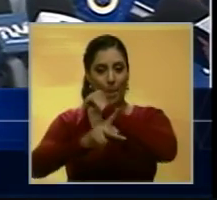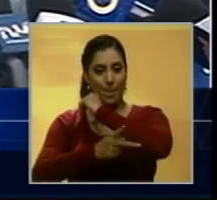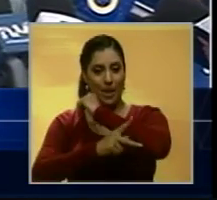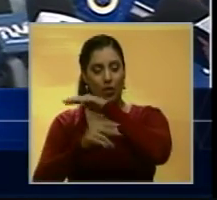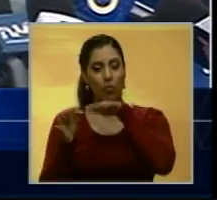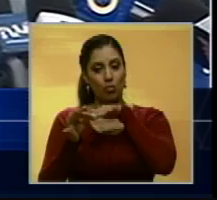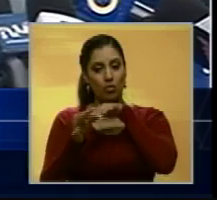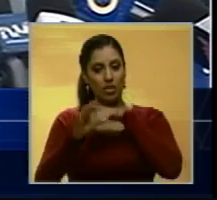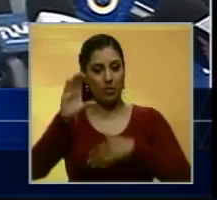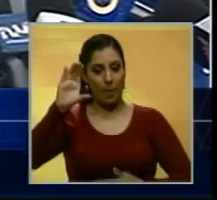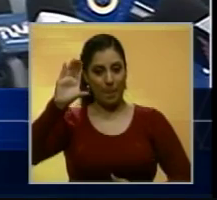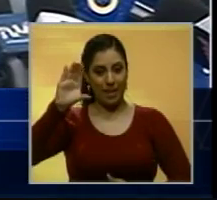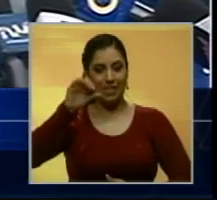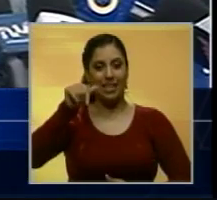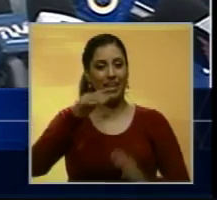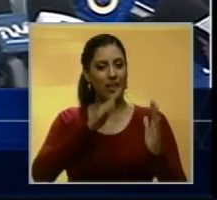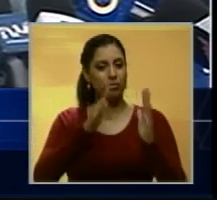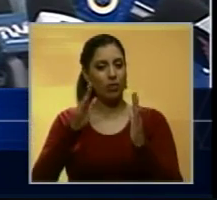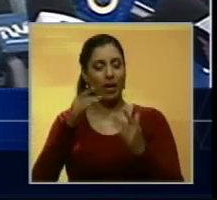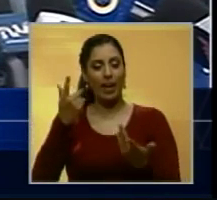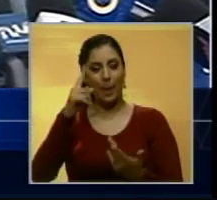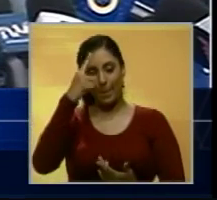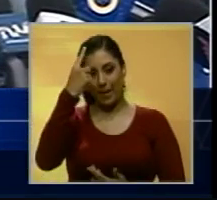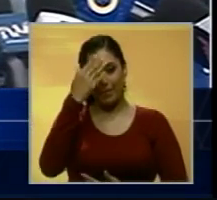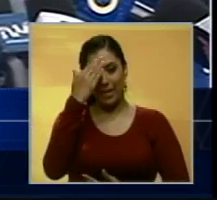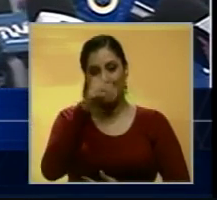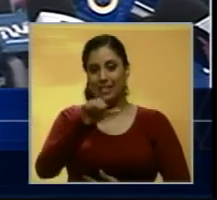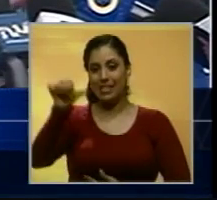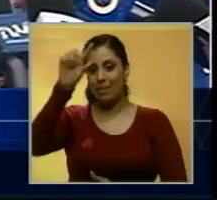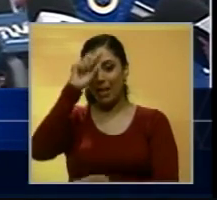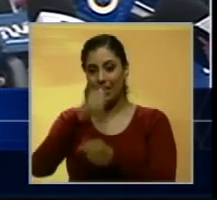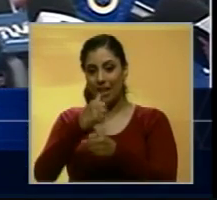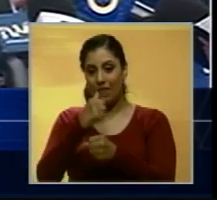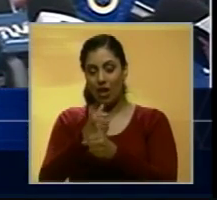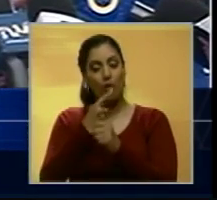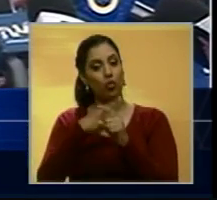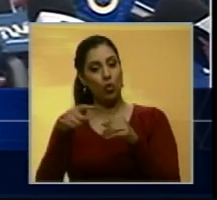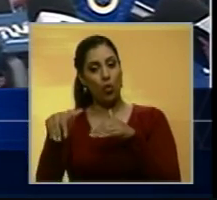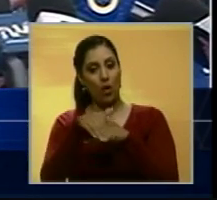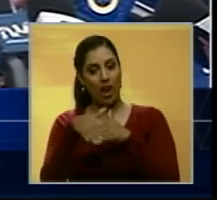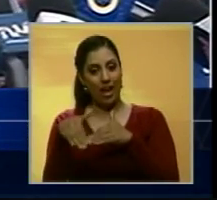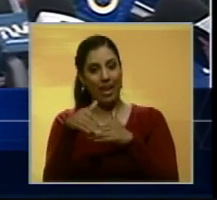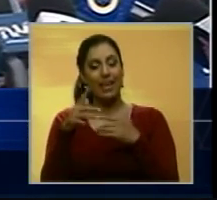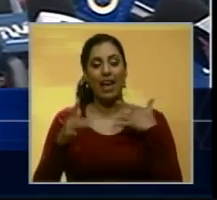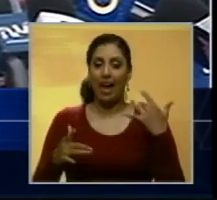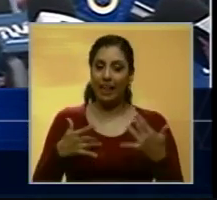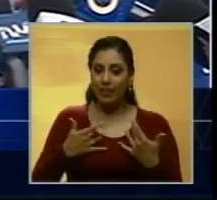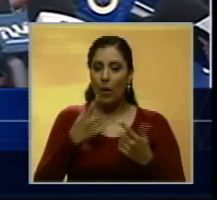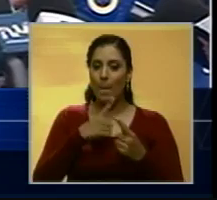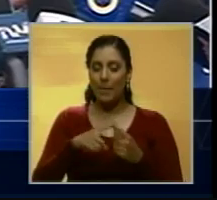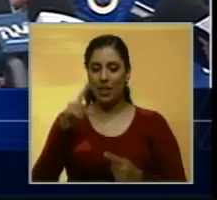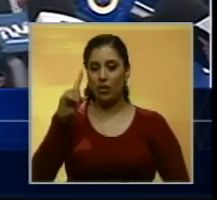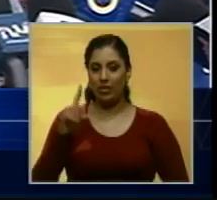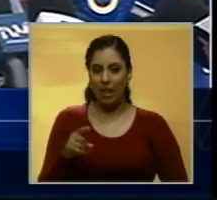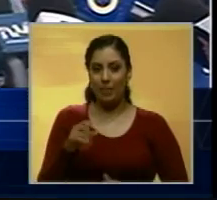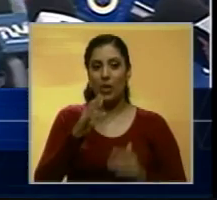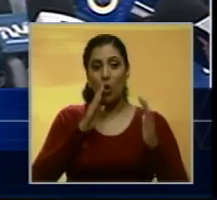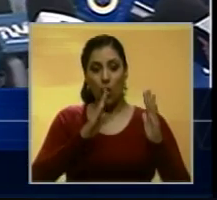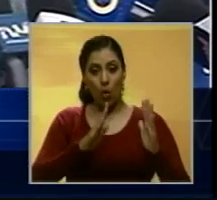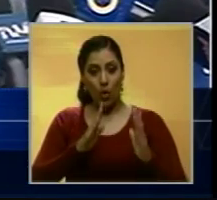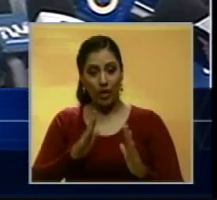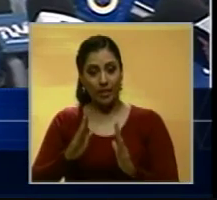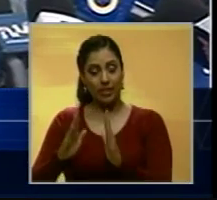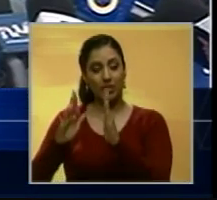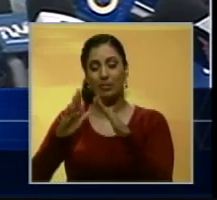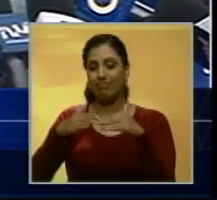y municipios del país. Esta es la agenda de la primera semana de trabajo en la calle, de activismo, pero también de